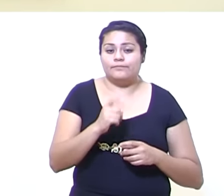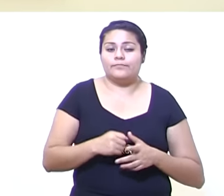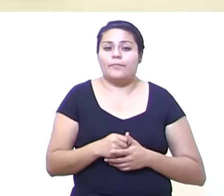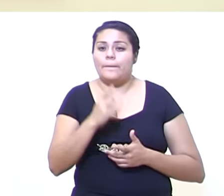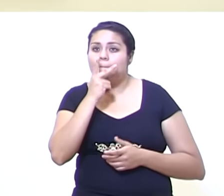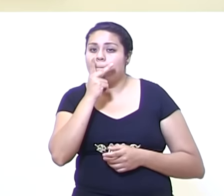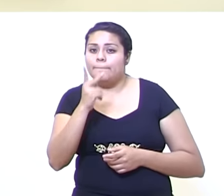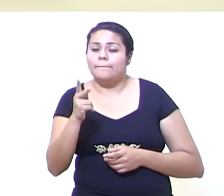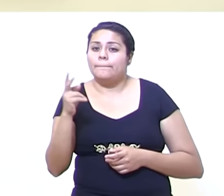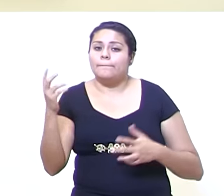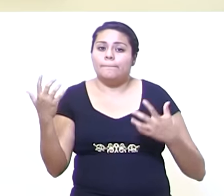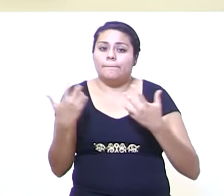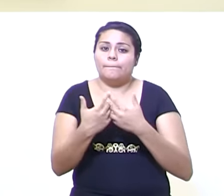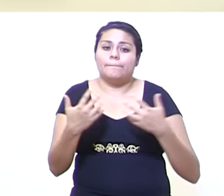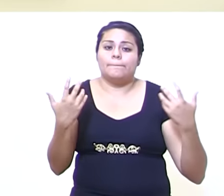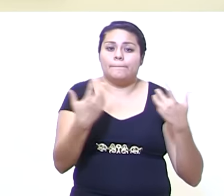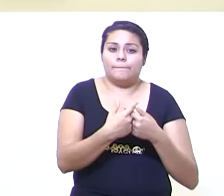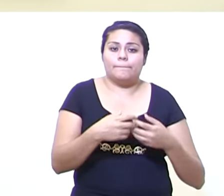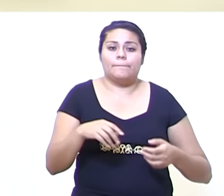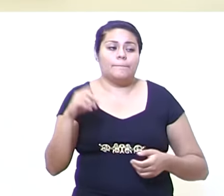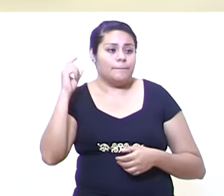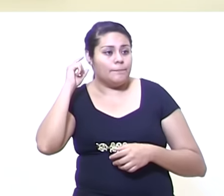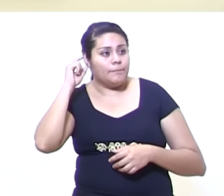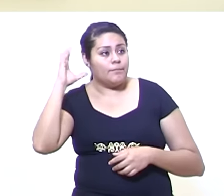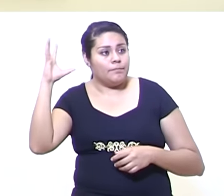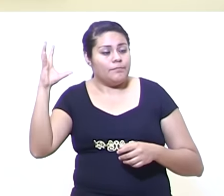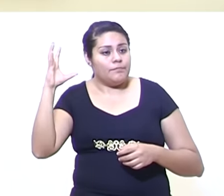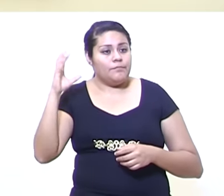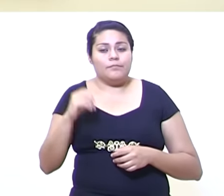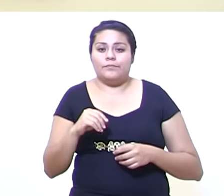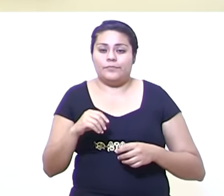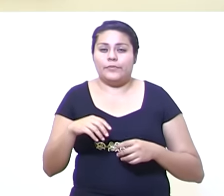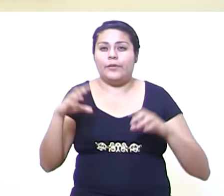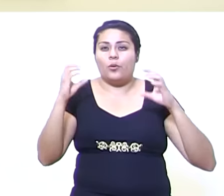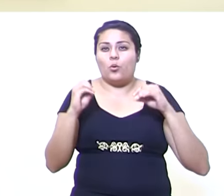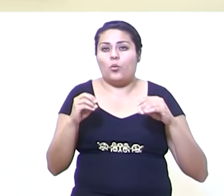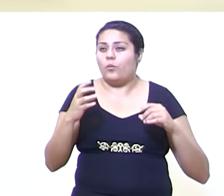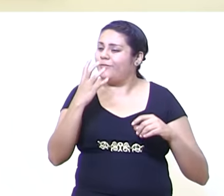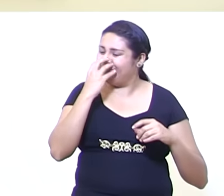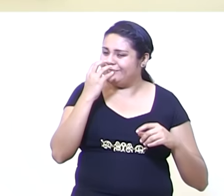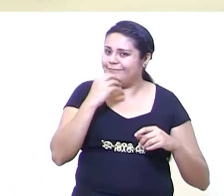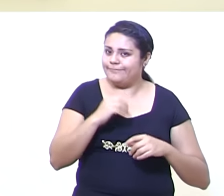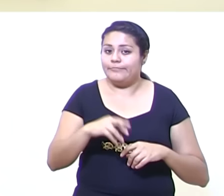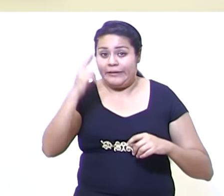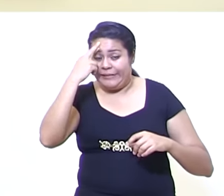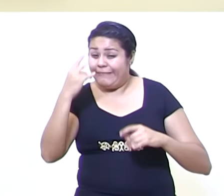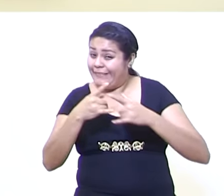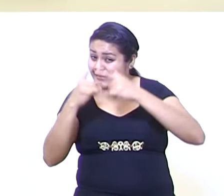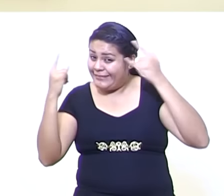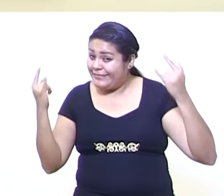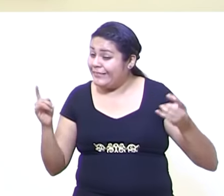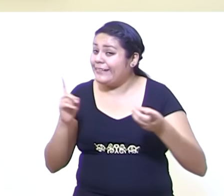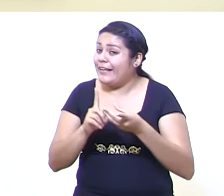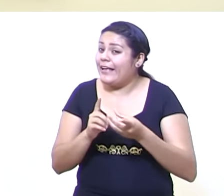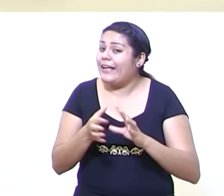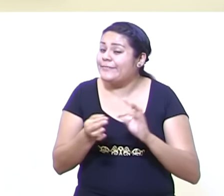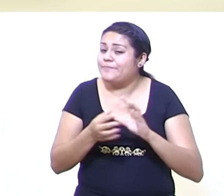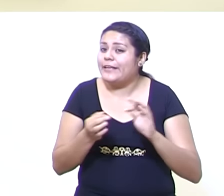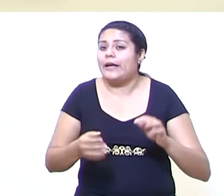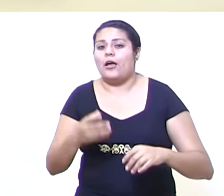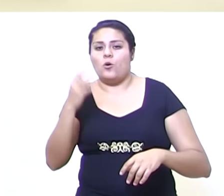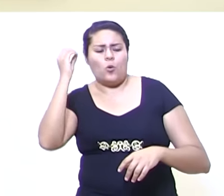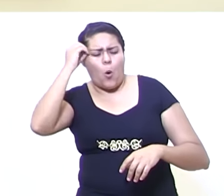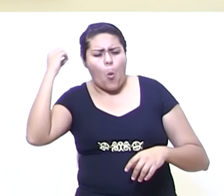reconocemos del cuento es orejones, porque en el cuento hablaba de ogros orejones.